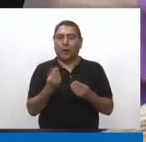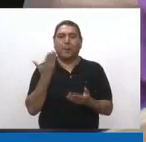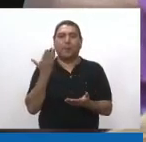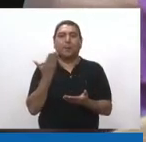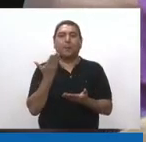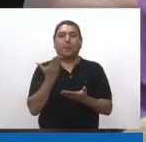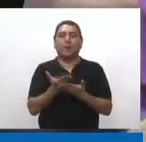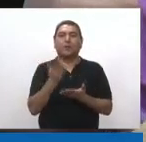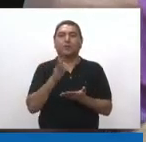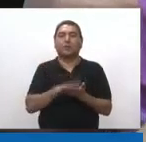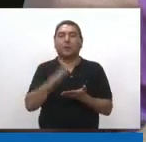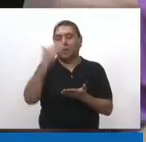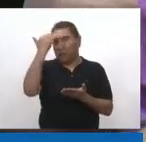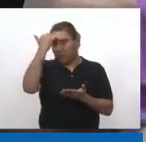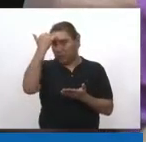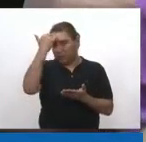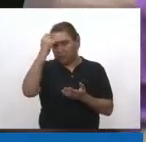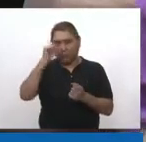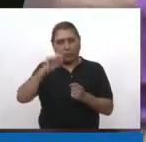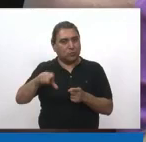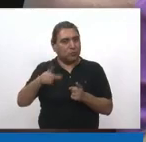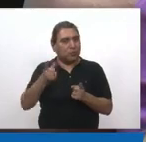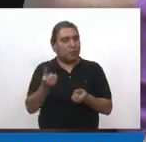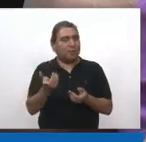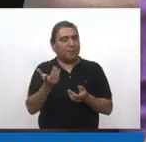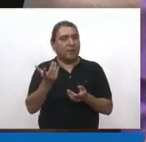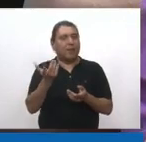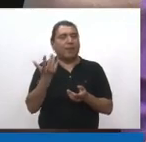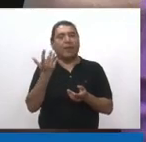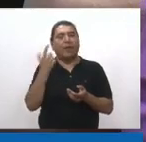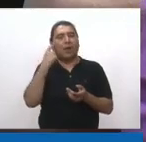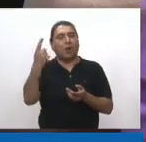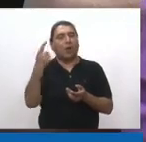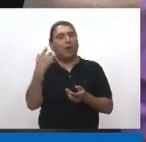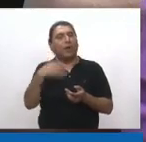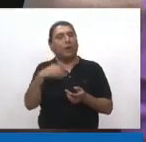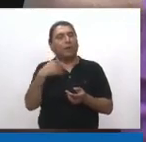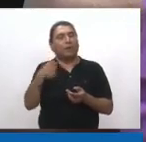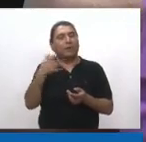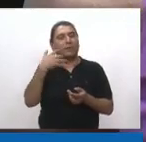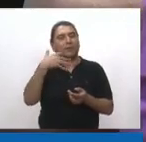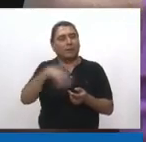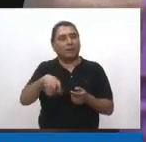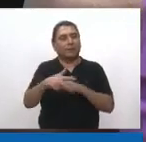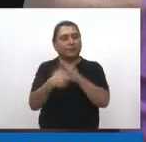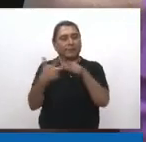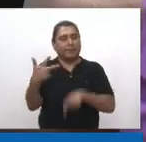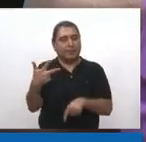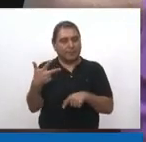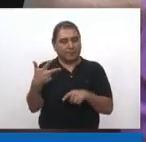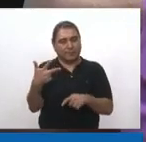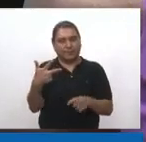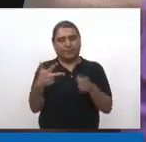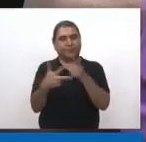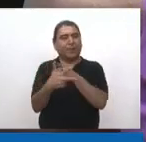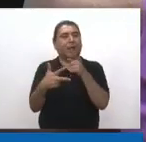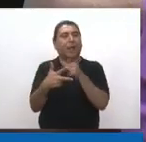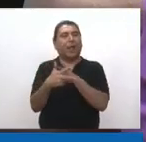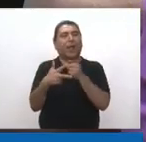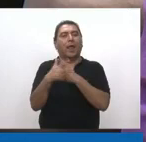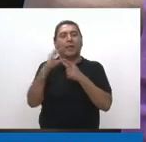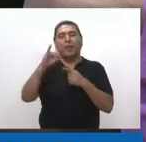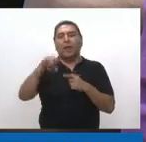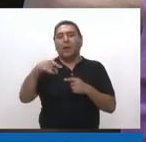sobre la constitucionalidad, creo que hay que diferenciar tres aspectos. Uno es el decreto de necesidad y